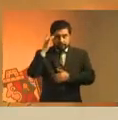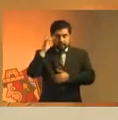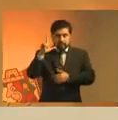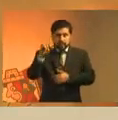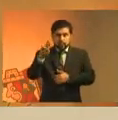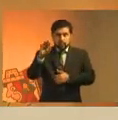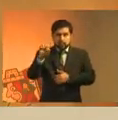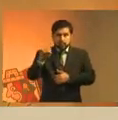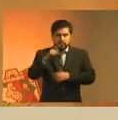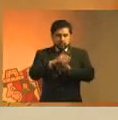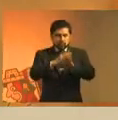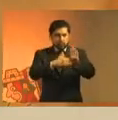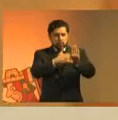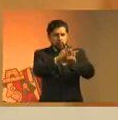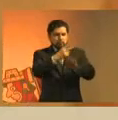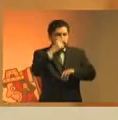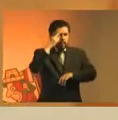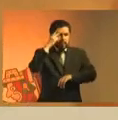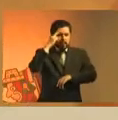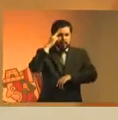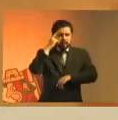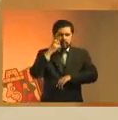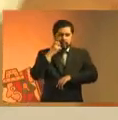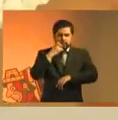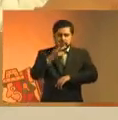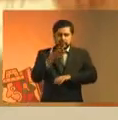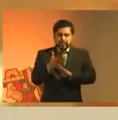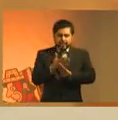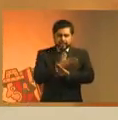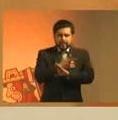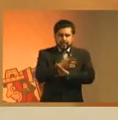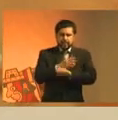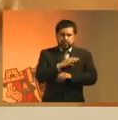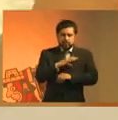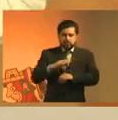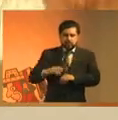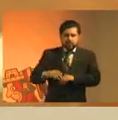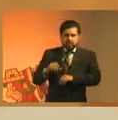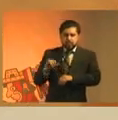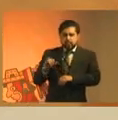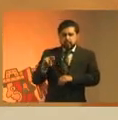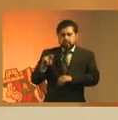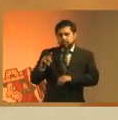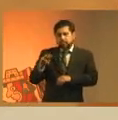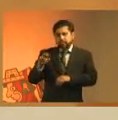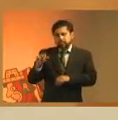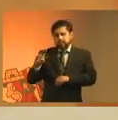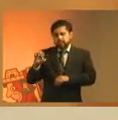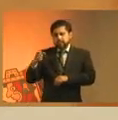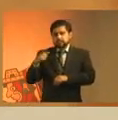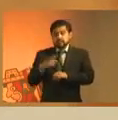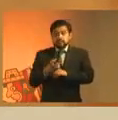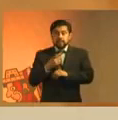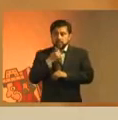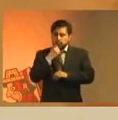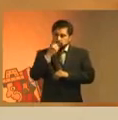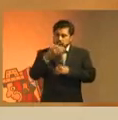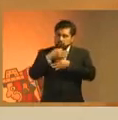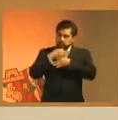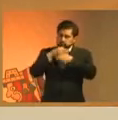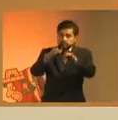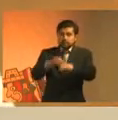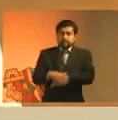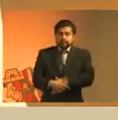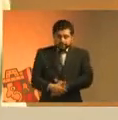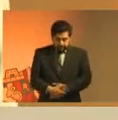porfirio díaz al llamado de ese que había sido un candidato y que había sido fraudulentamente sacado de la jugada